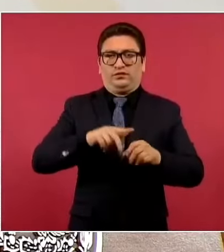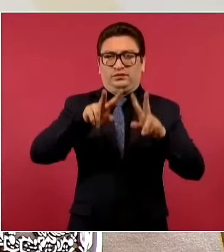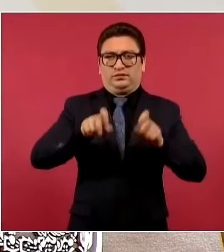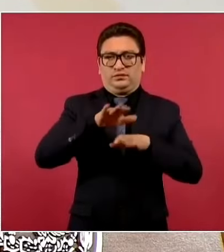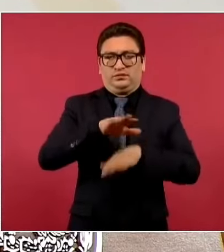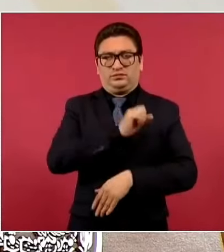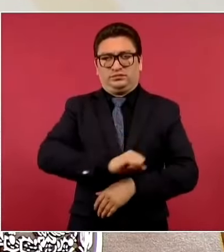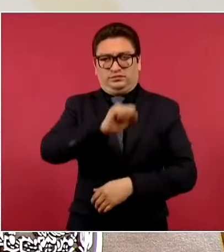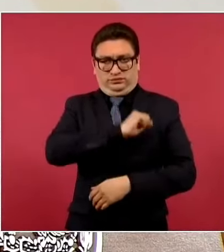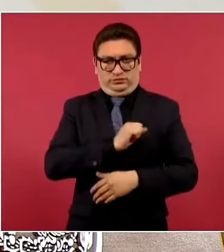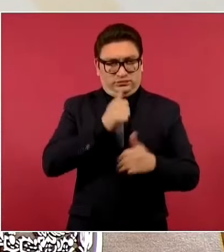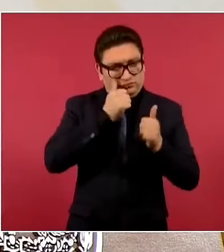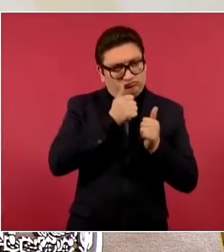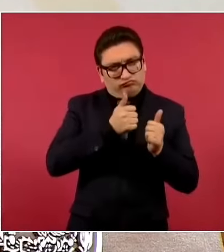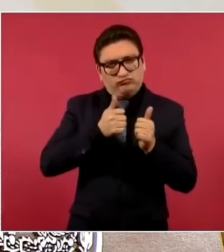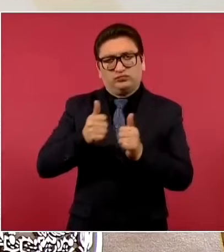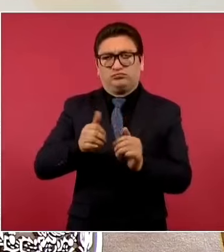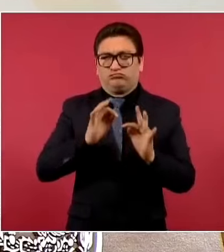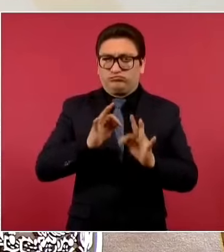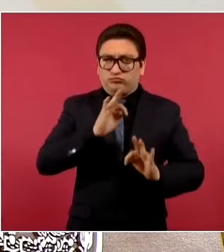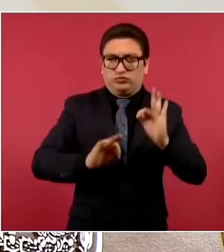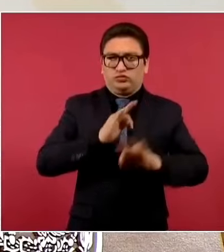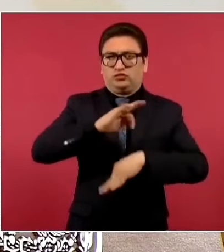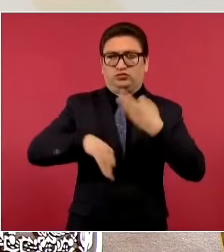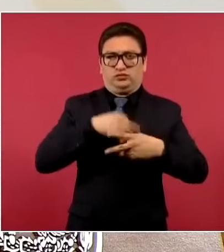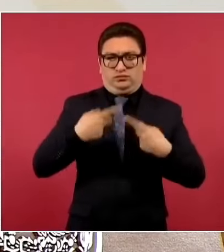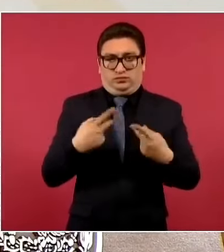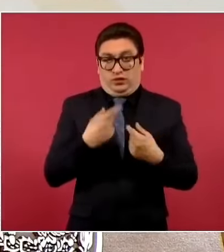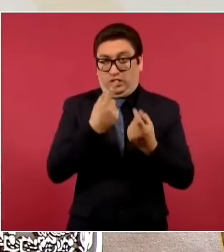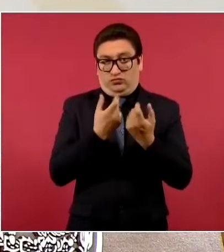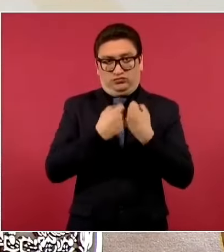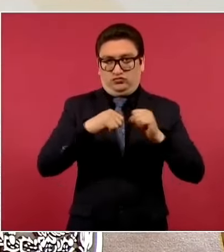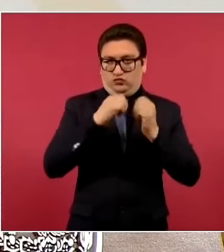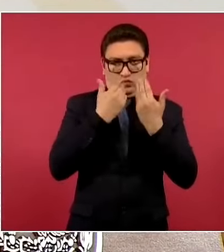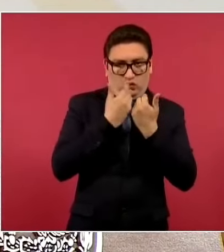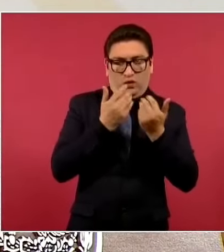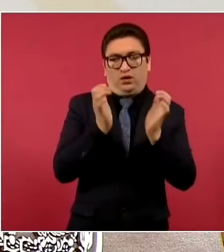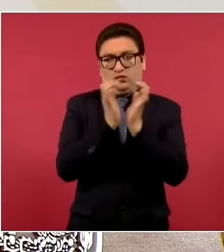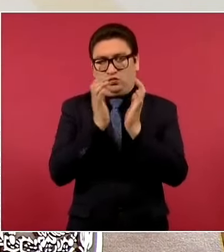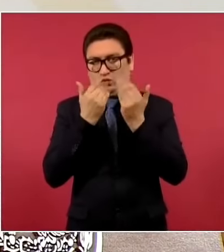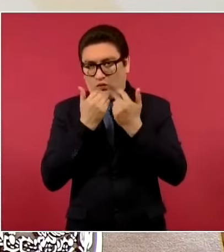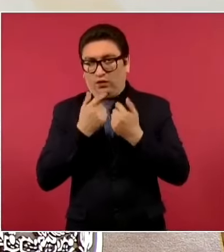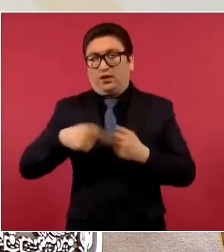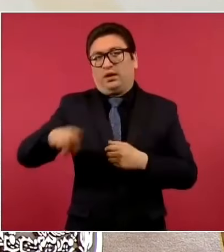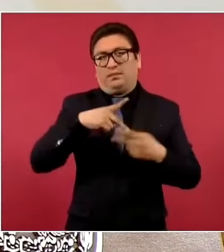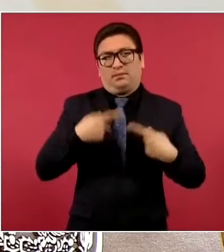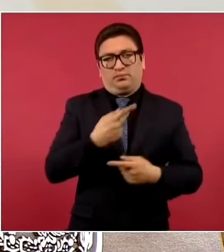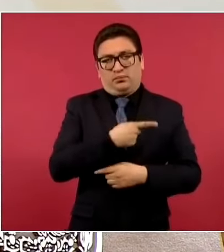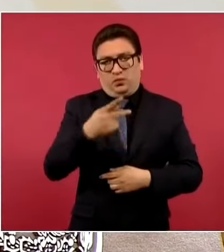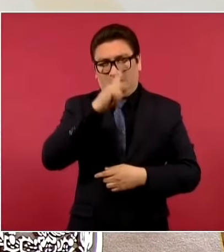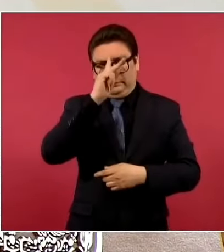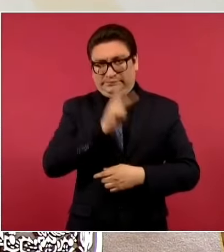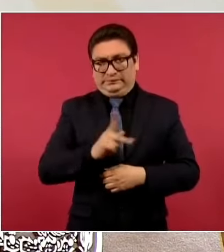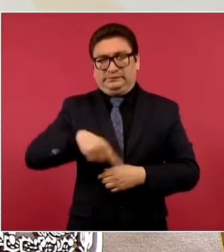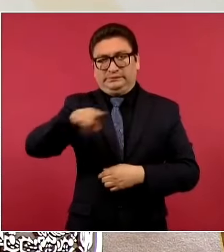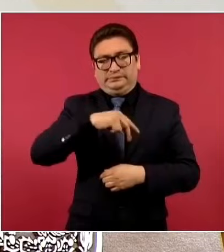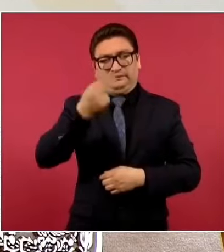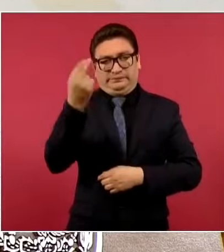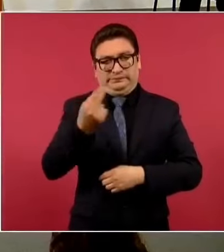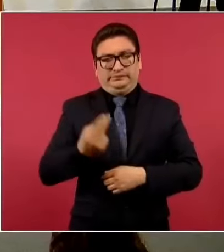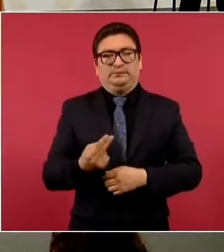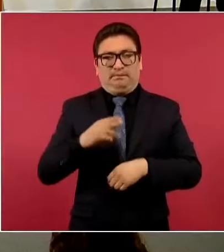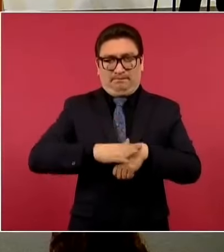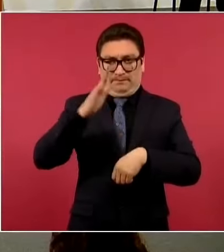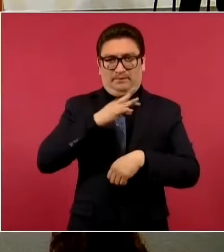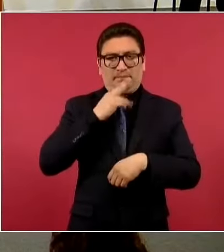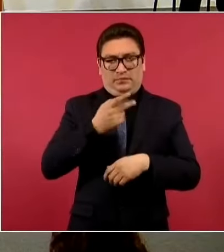médica, particularmente para la población sin seguridad social, es decir, para quienes menos tienen y más nos necesitan. Hoy